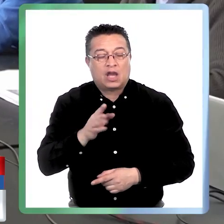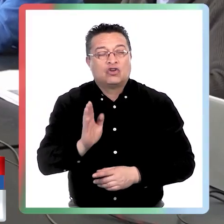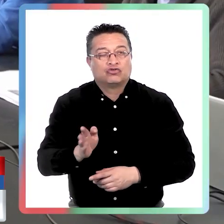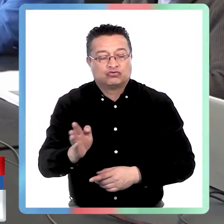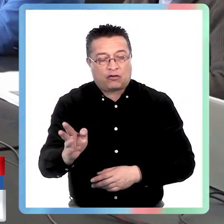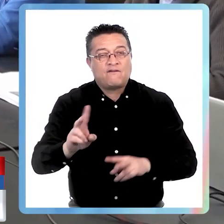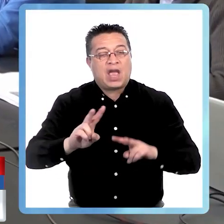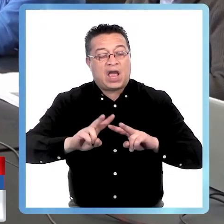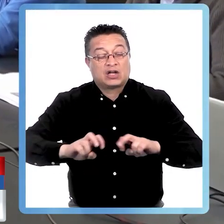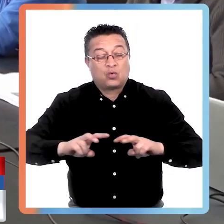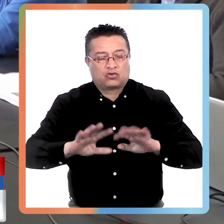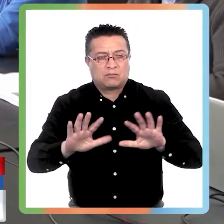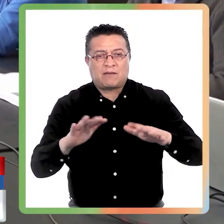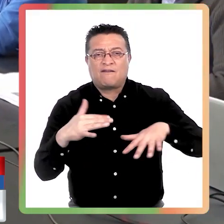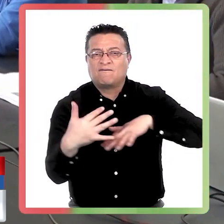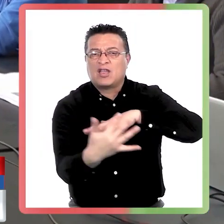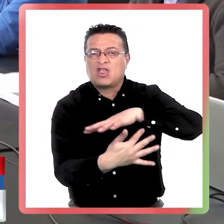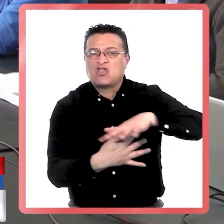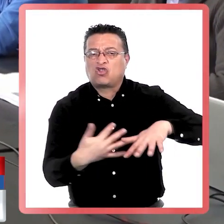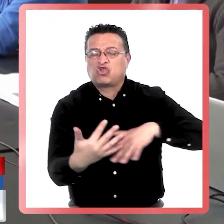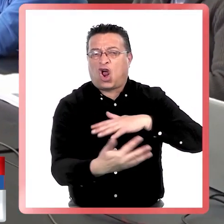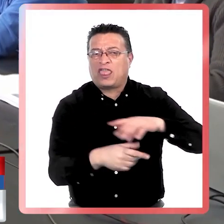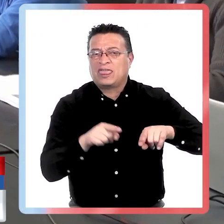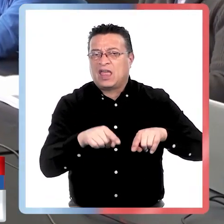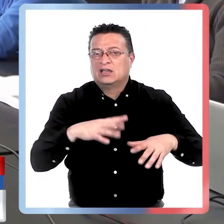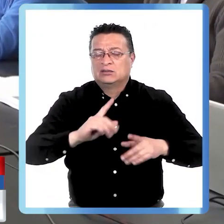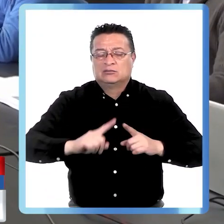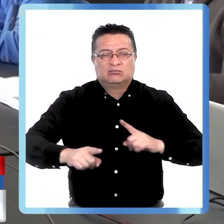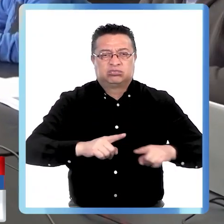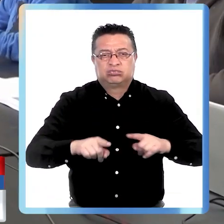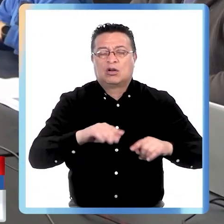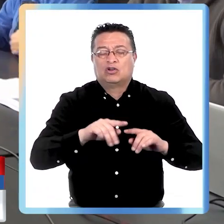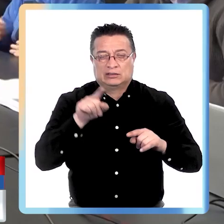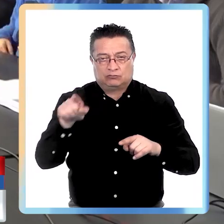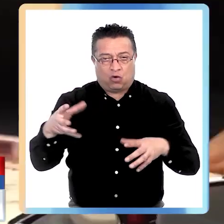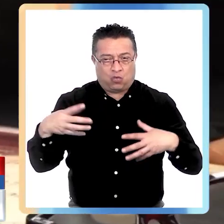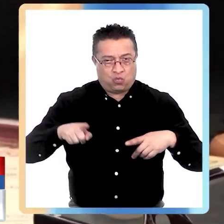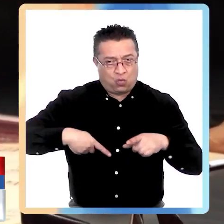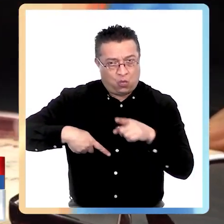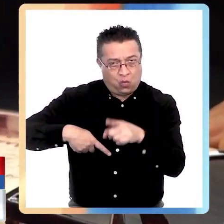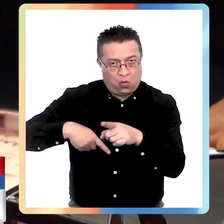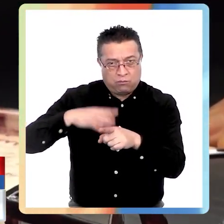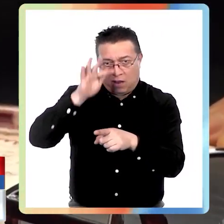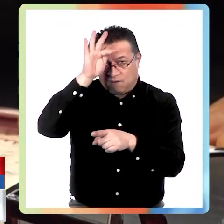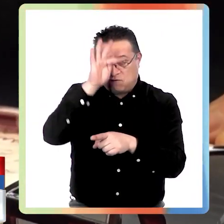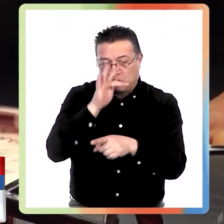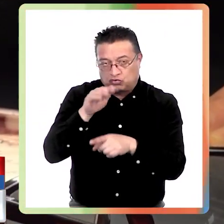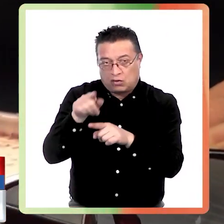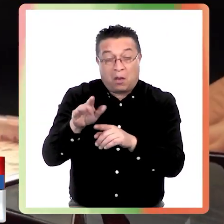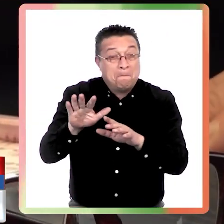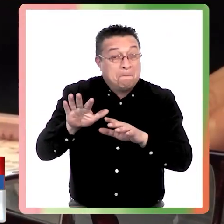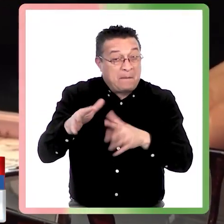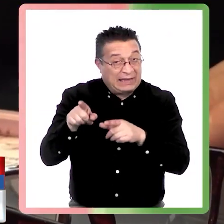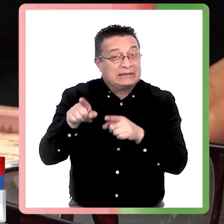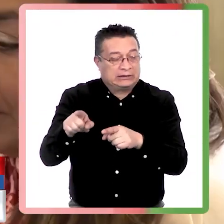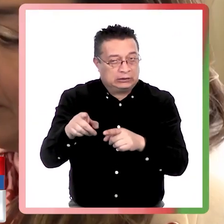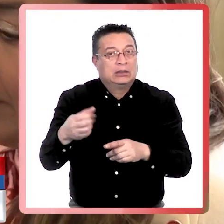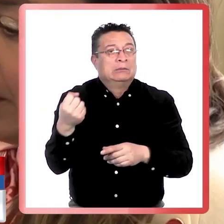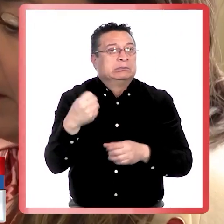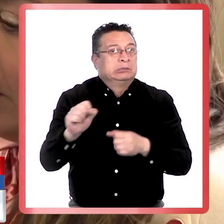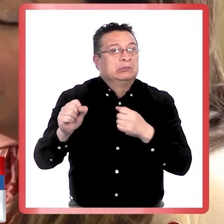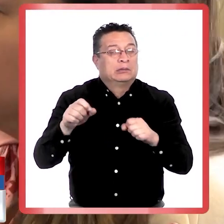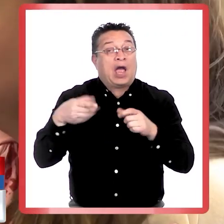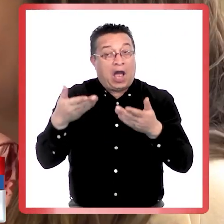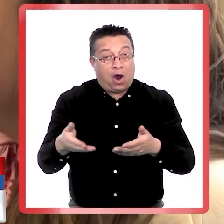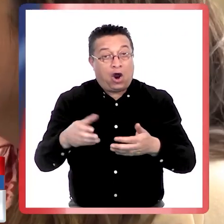revisión a un presunto desorden administrativo generado por este funcionario, el que presuntamente los habría cometido y